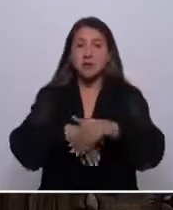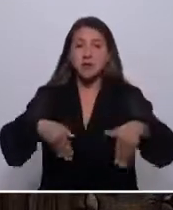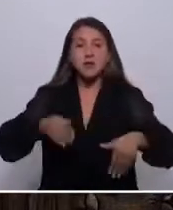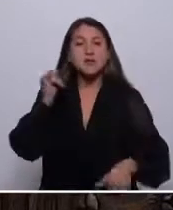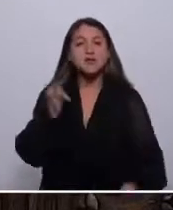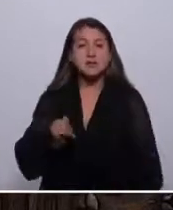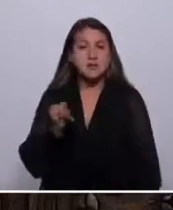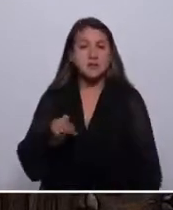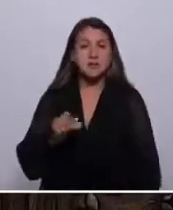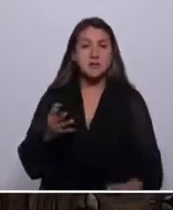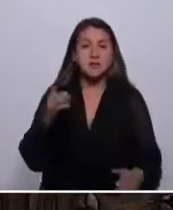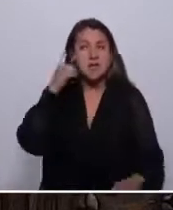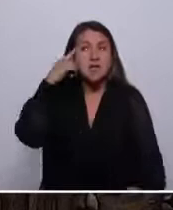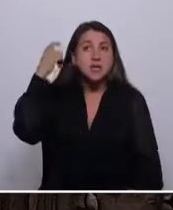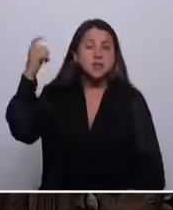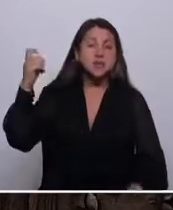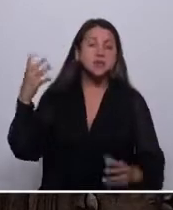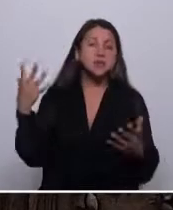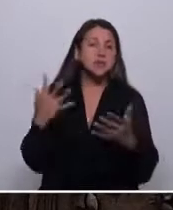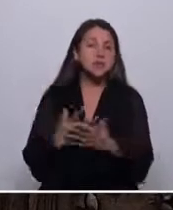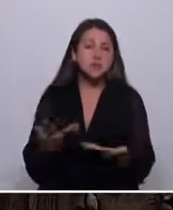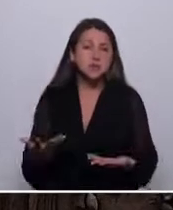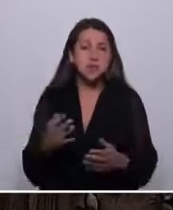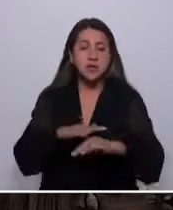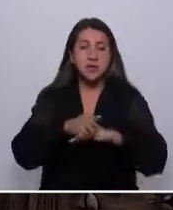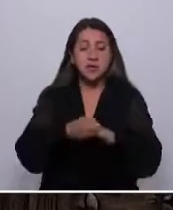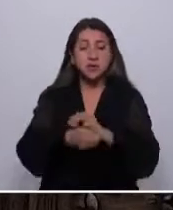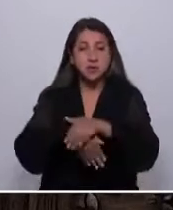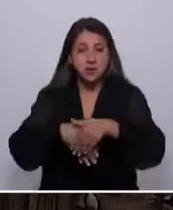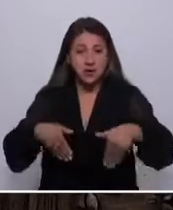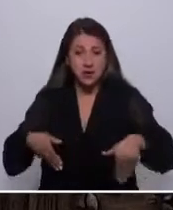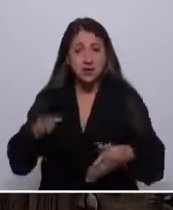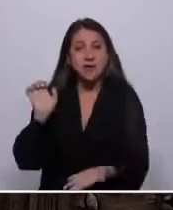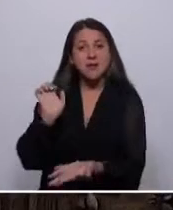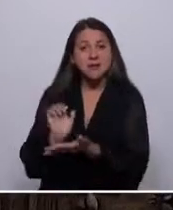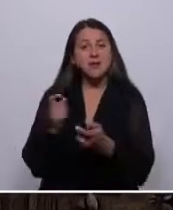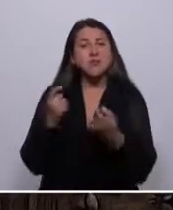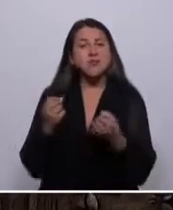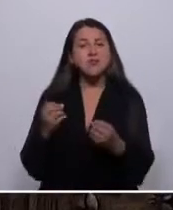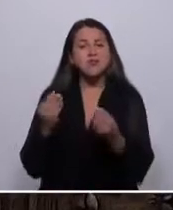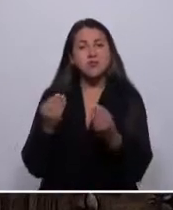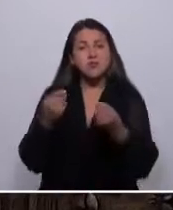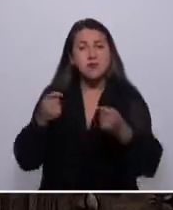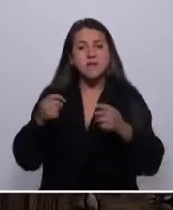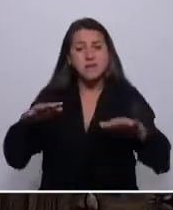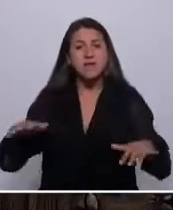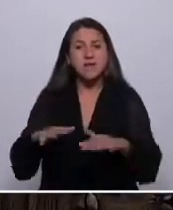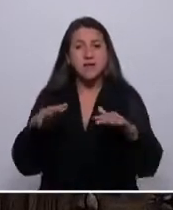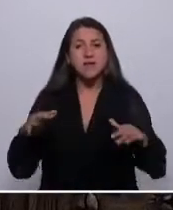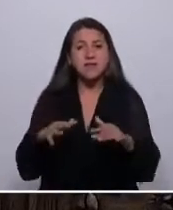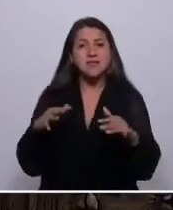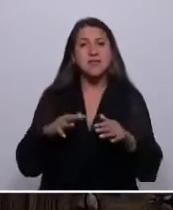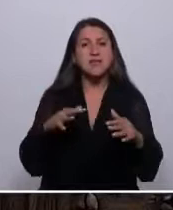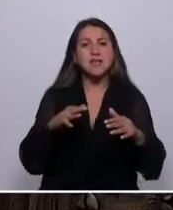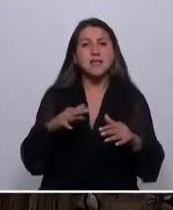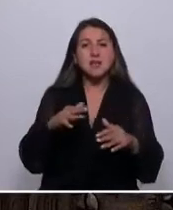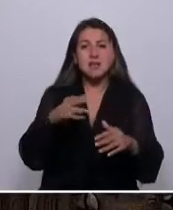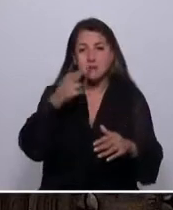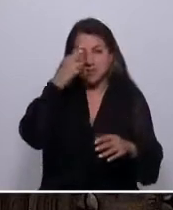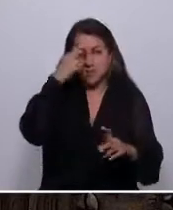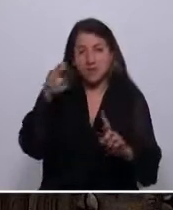una ilusión. Bajo el nombre de neutralidad se ha intentado muchas veces ideologizar a nuestros niños. Estoy